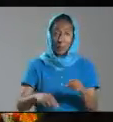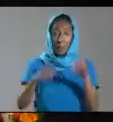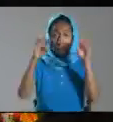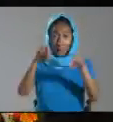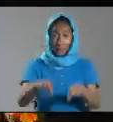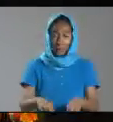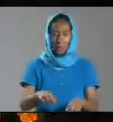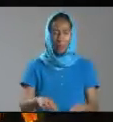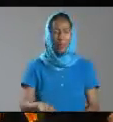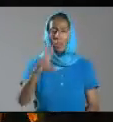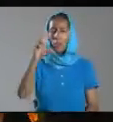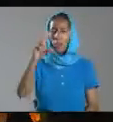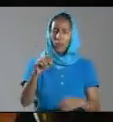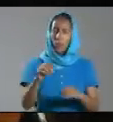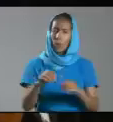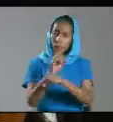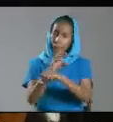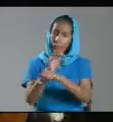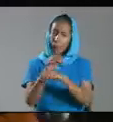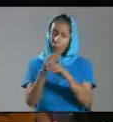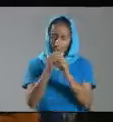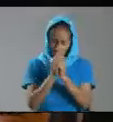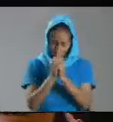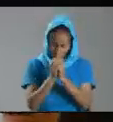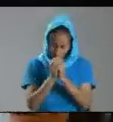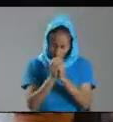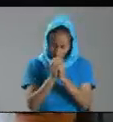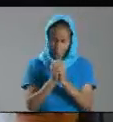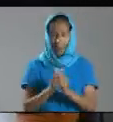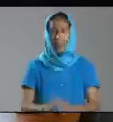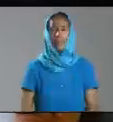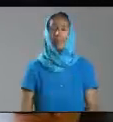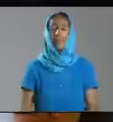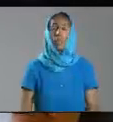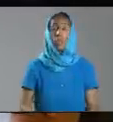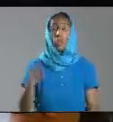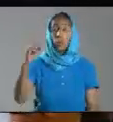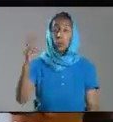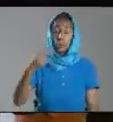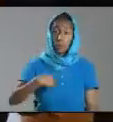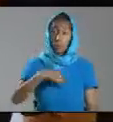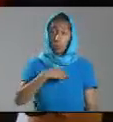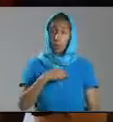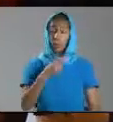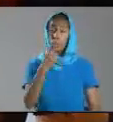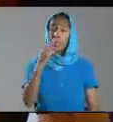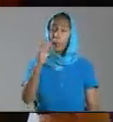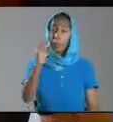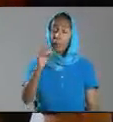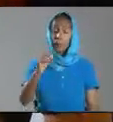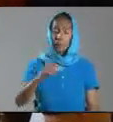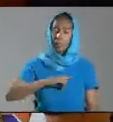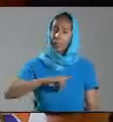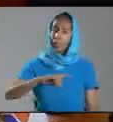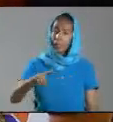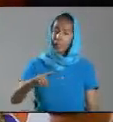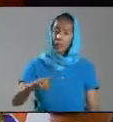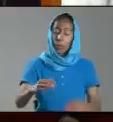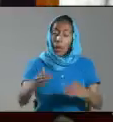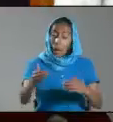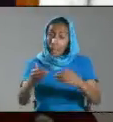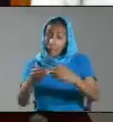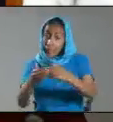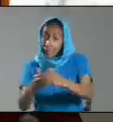Señor está tocando vidas. Son nuestros hermanos que están siendo acercados, que están regresando, que